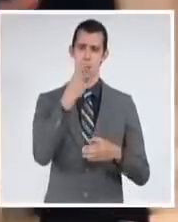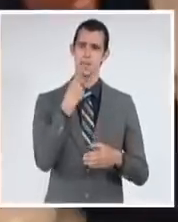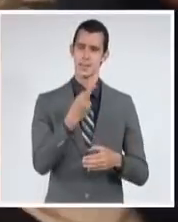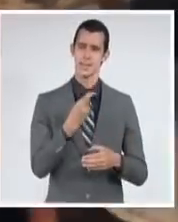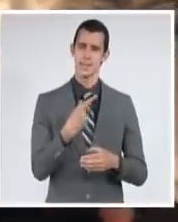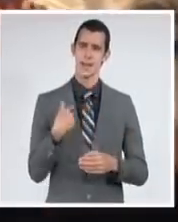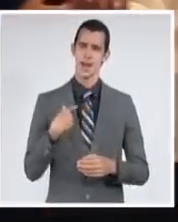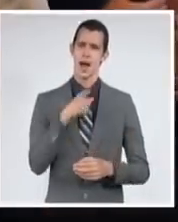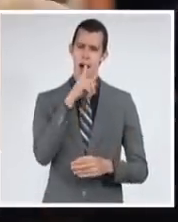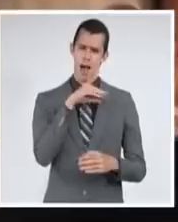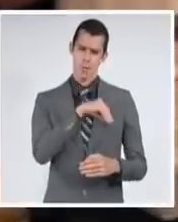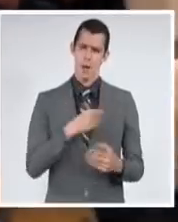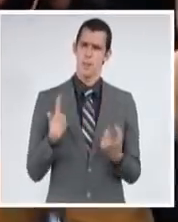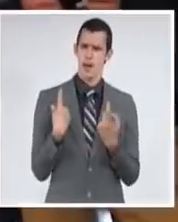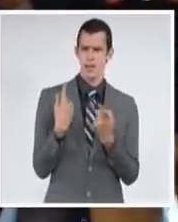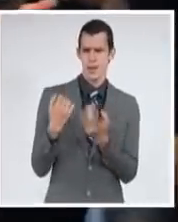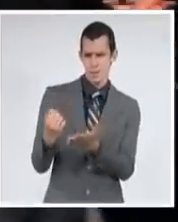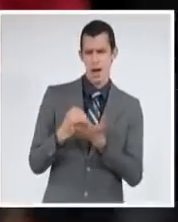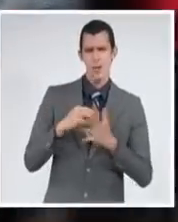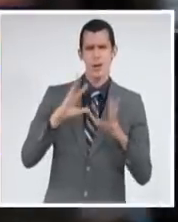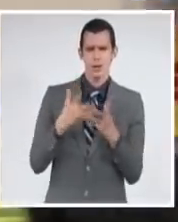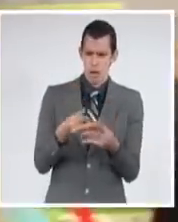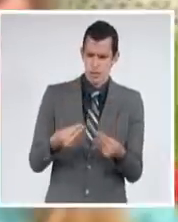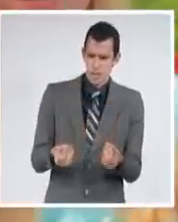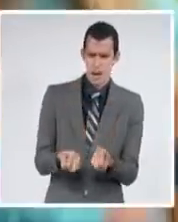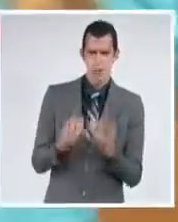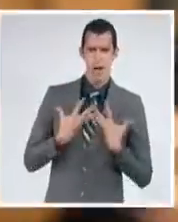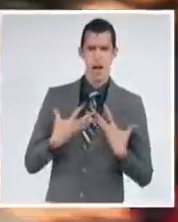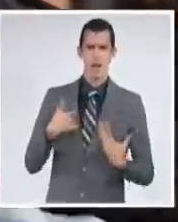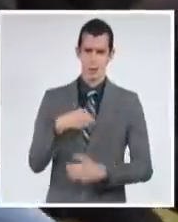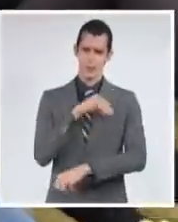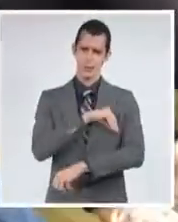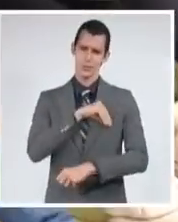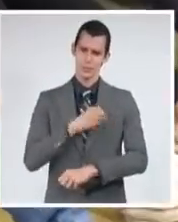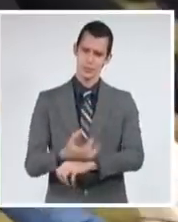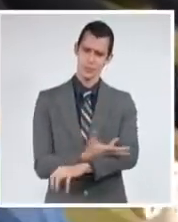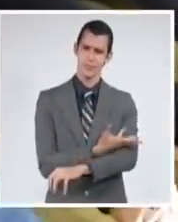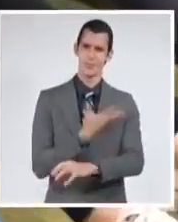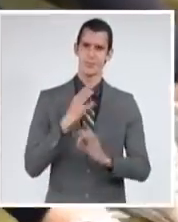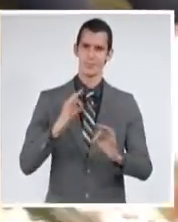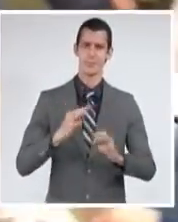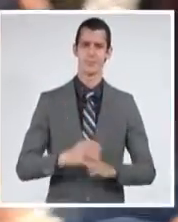transfusión. Todo comenzó con música para enseñar español.